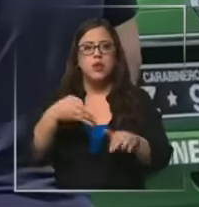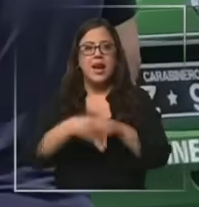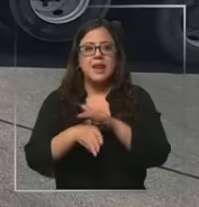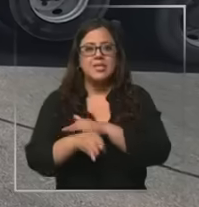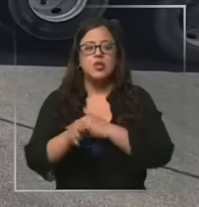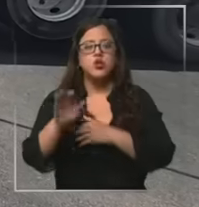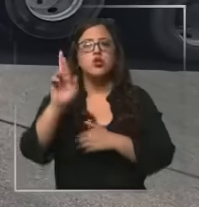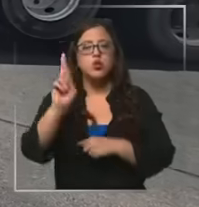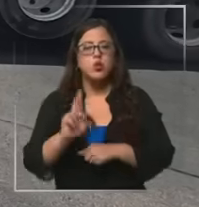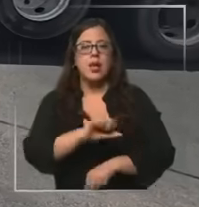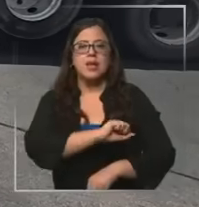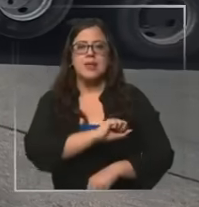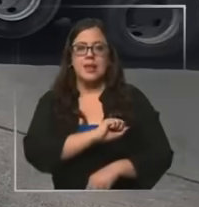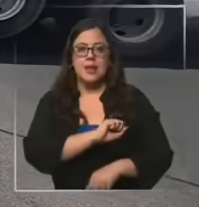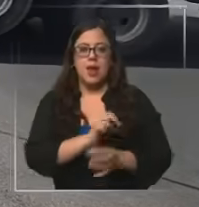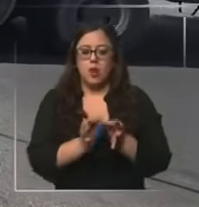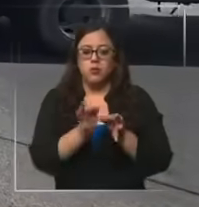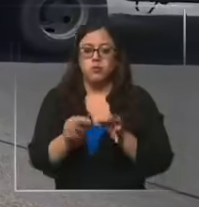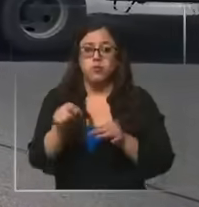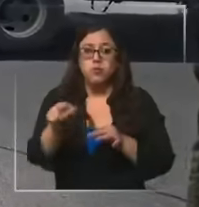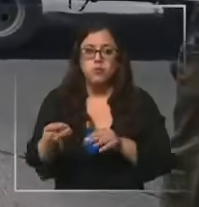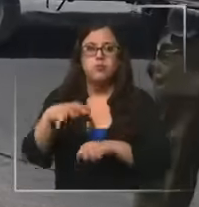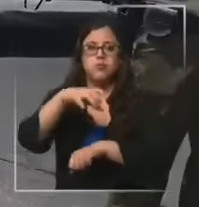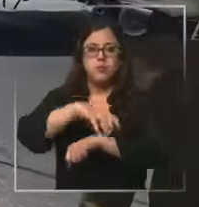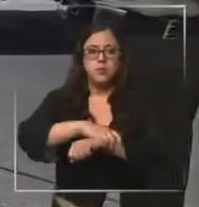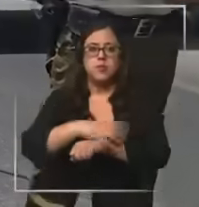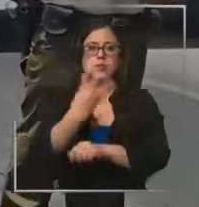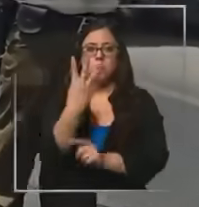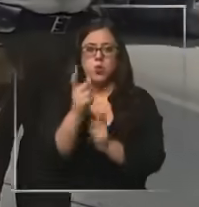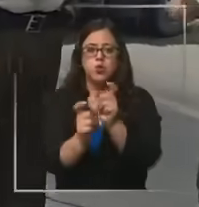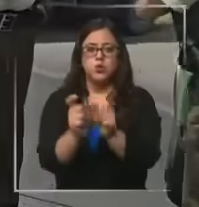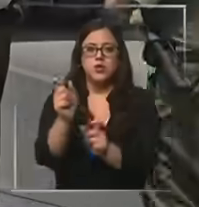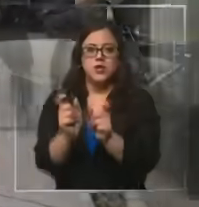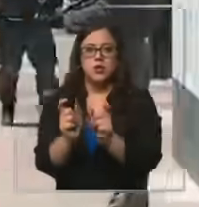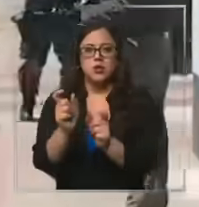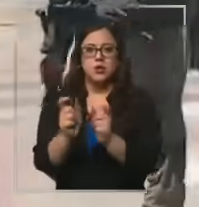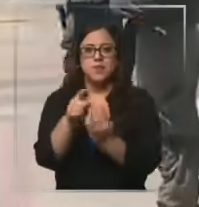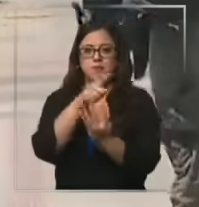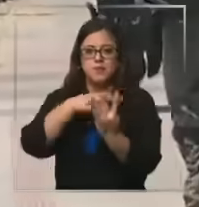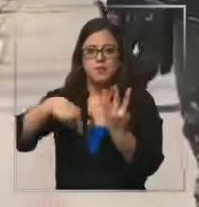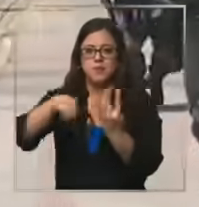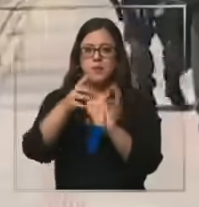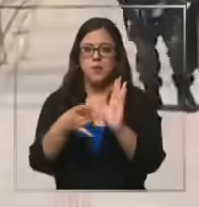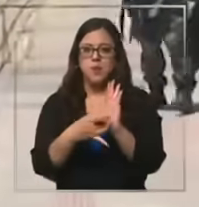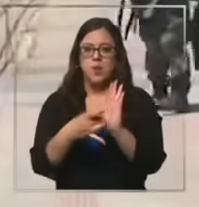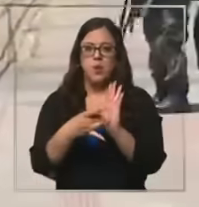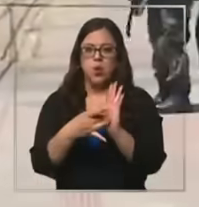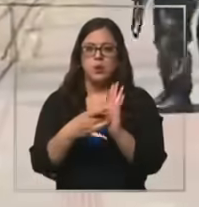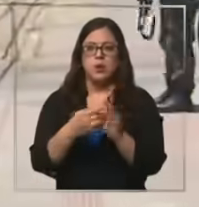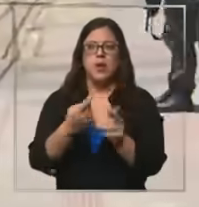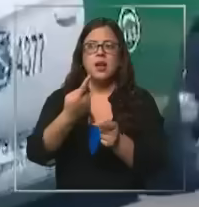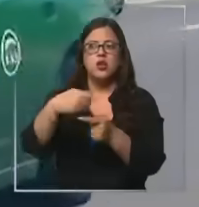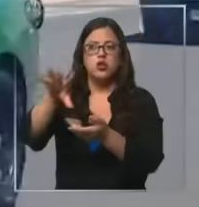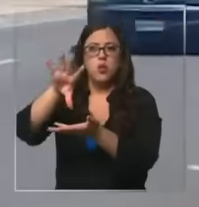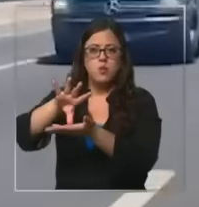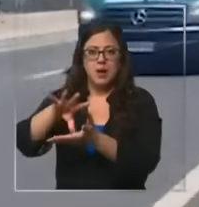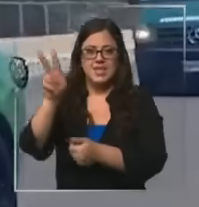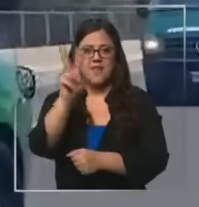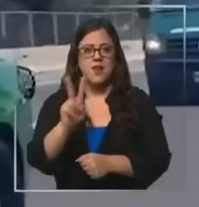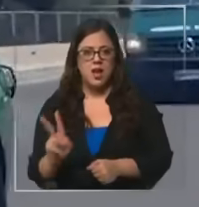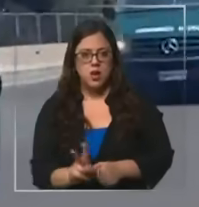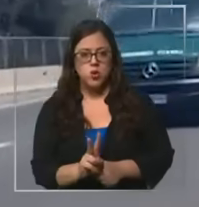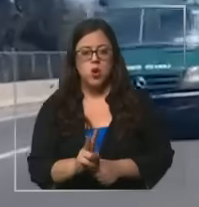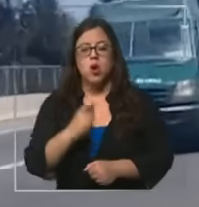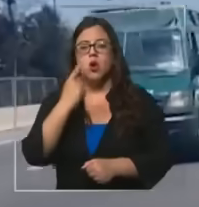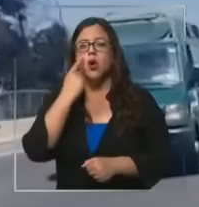sur a Santiago. Allí finalmente se logra detener a estos cuatro sujetos, estos cuatro delincuentes extranjeros venezolanos. Y fíjate,